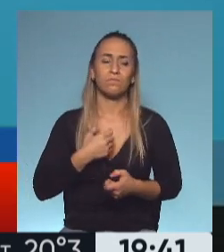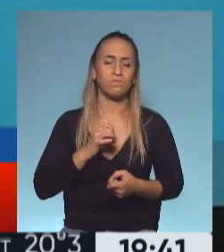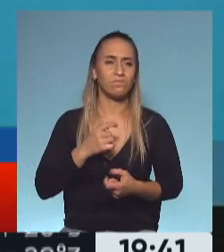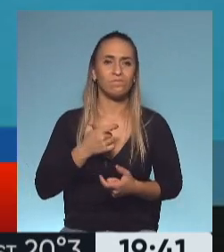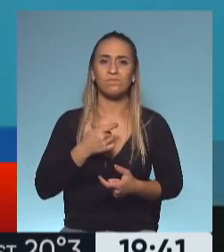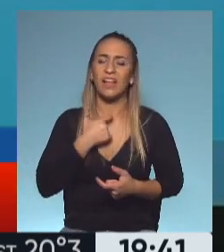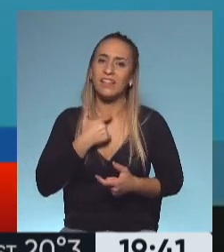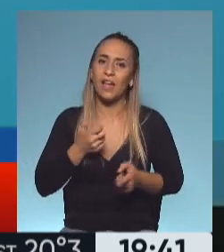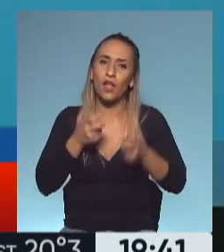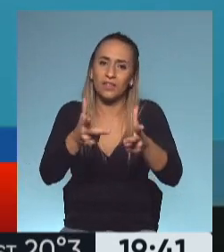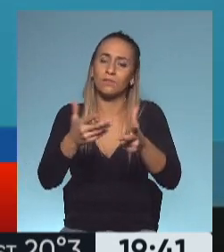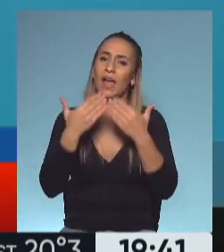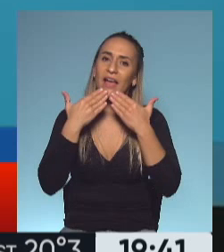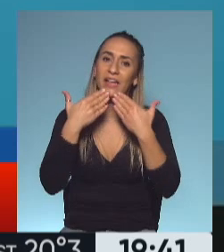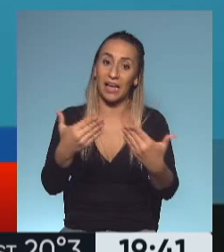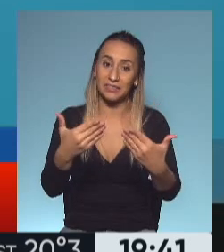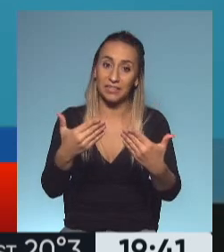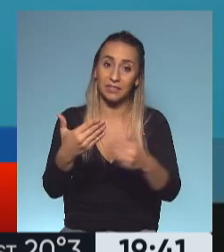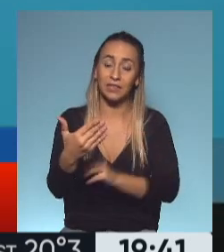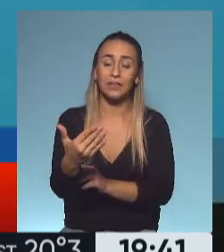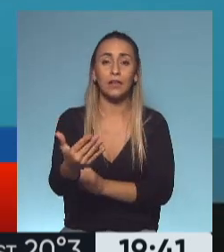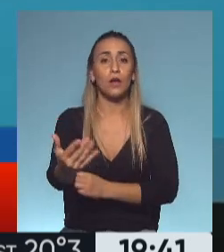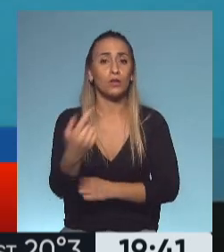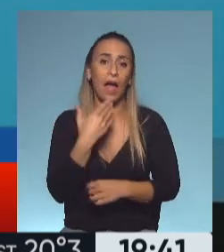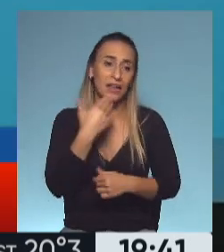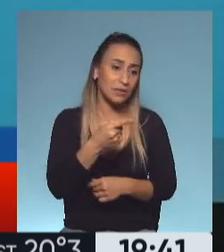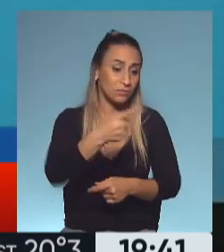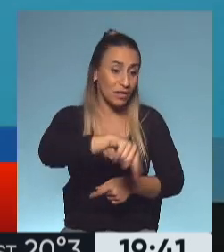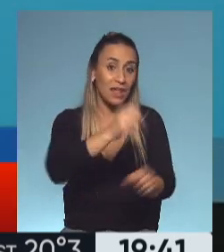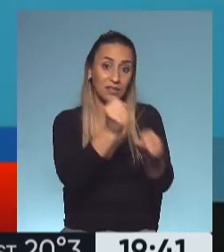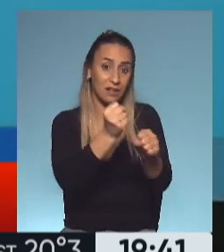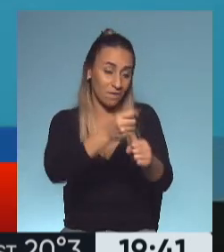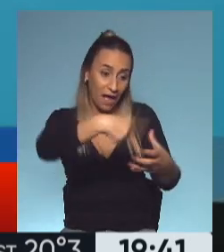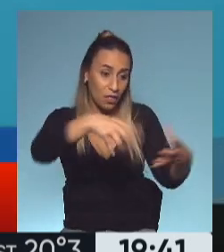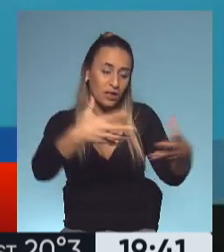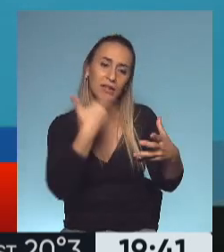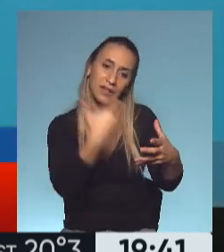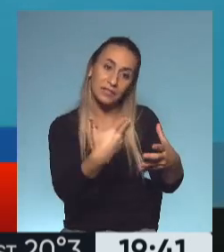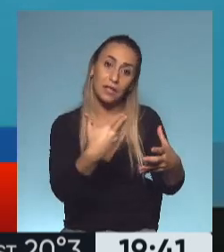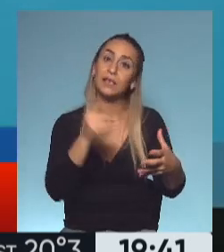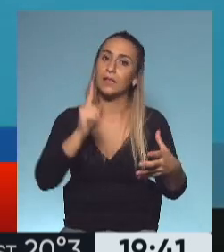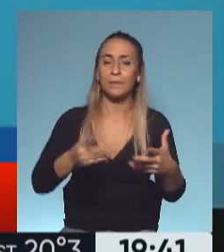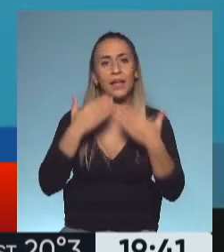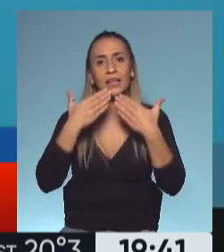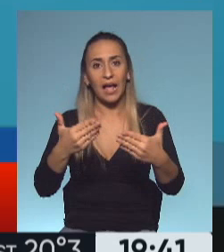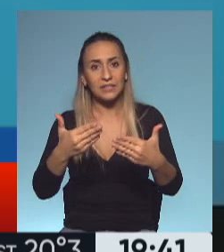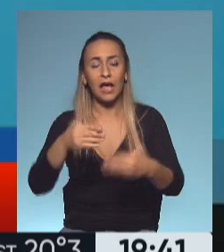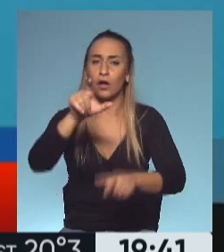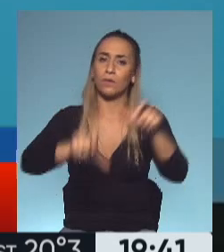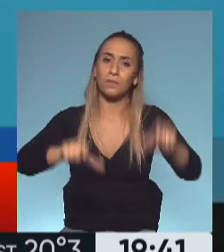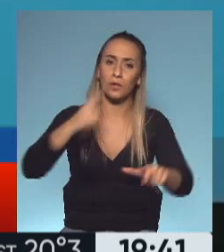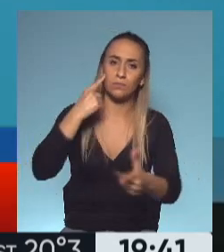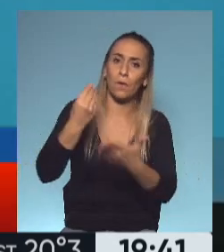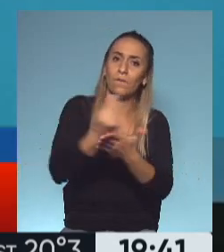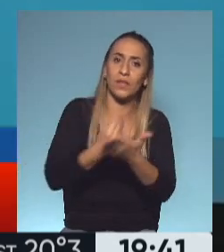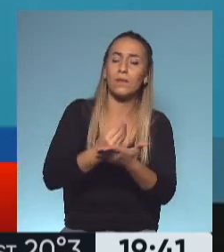de nuevo. Primero lo hacía con los trabajadores y después lo quiero hacer nuevamente con el pueblo de la provincia de